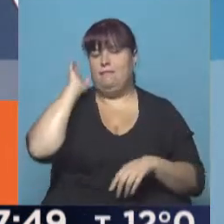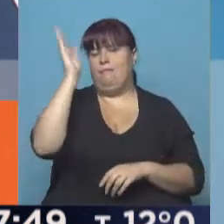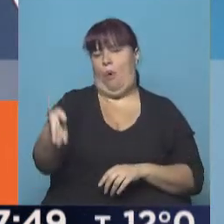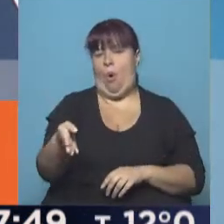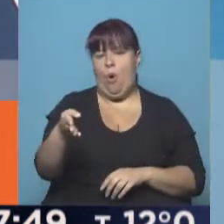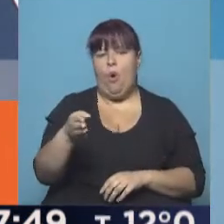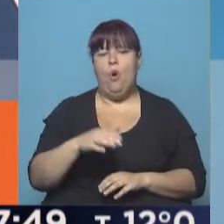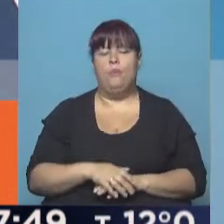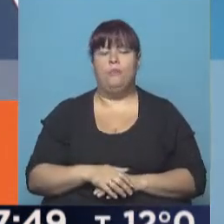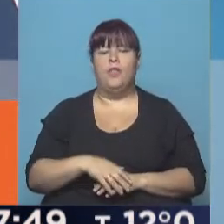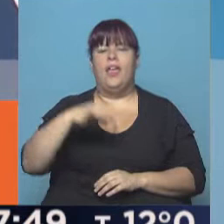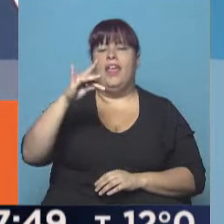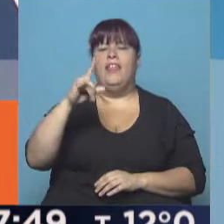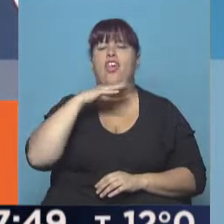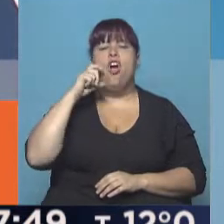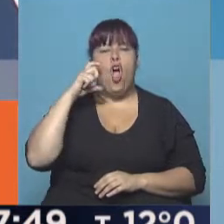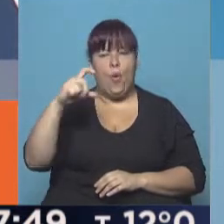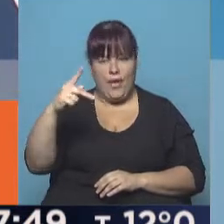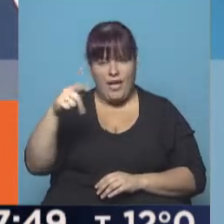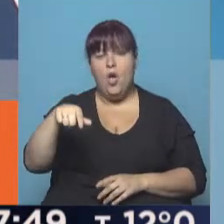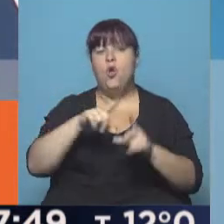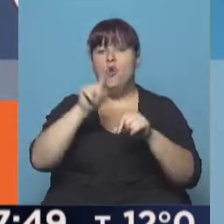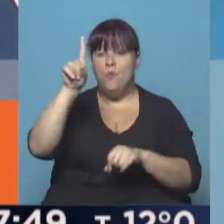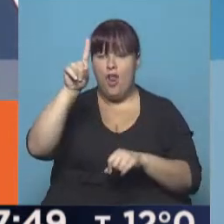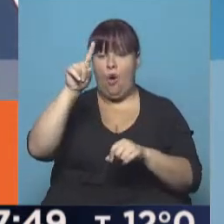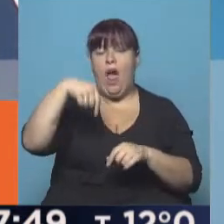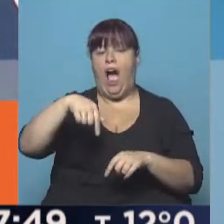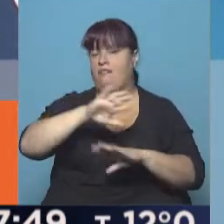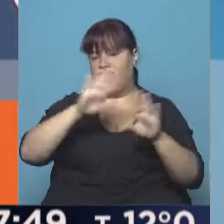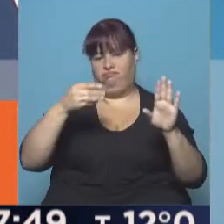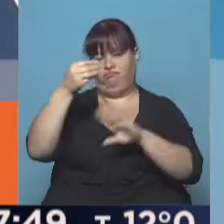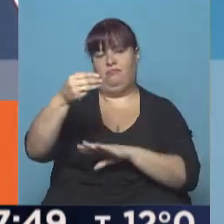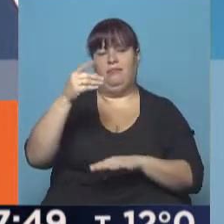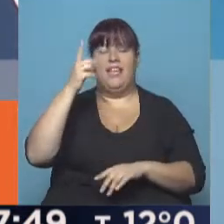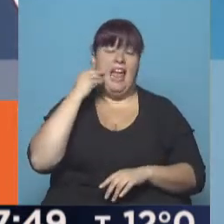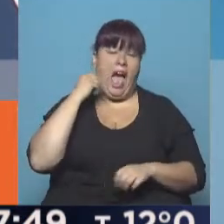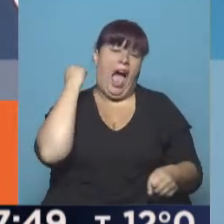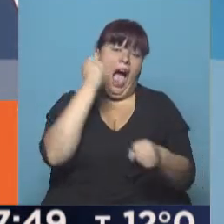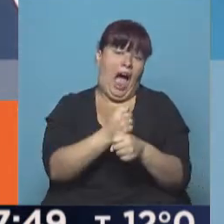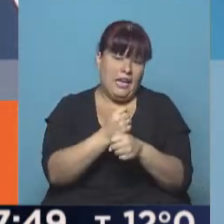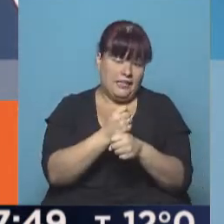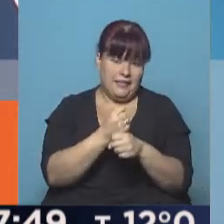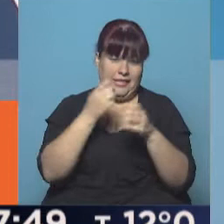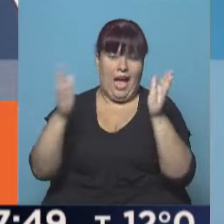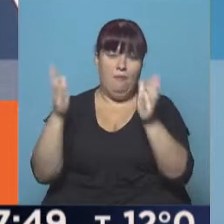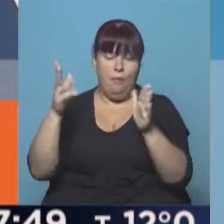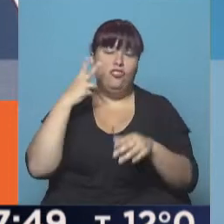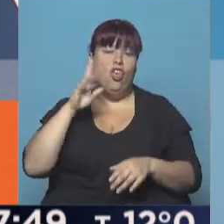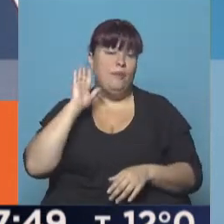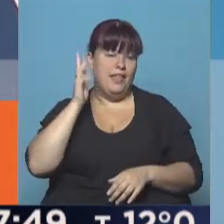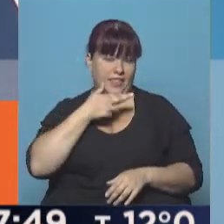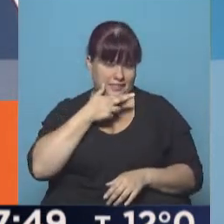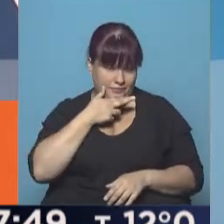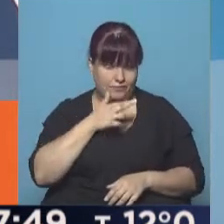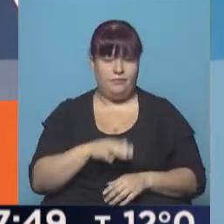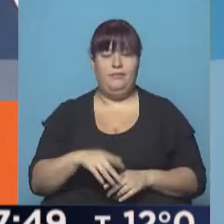menos que a Novak Djokovic. Y de esta manera el número uno queda asegurado para el británico al menos hasta que arranque la temporada 2017